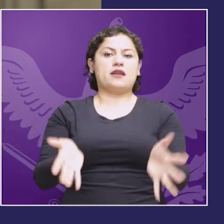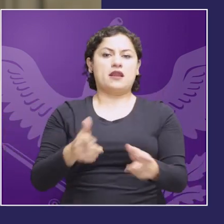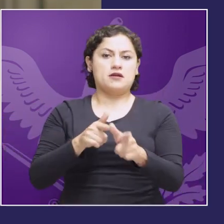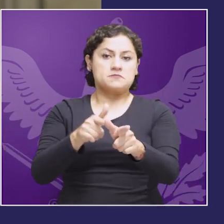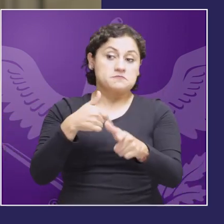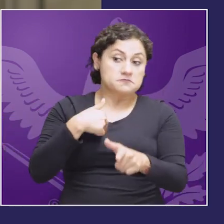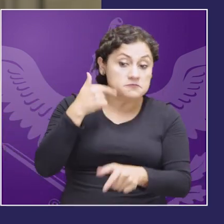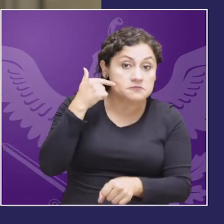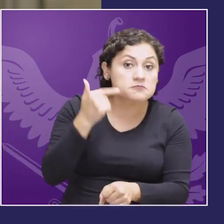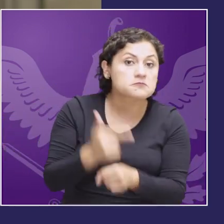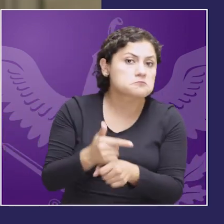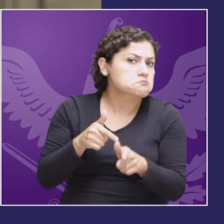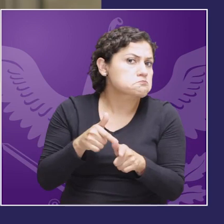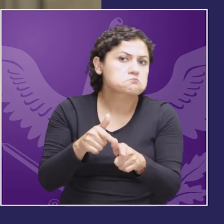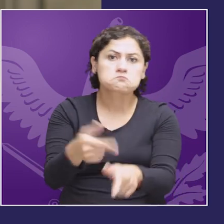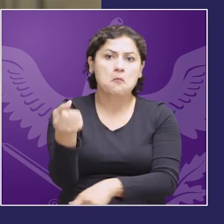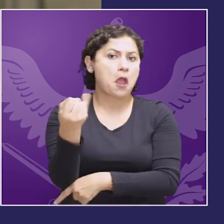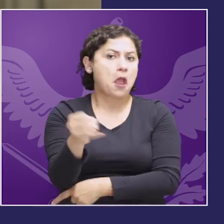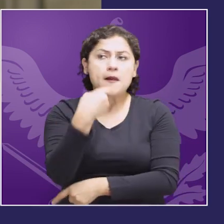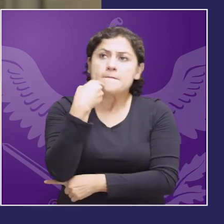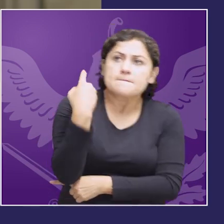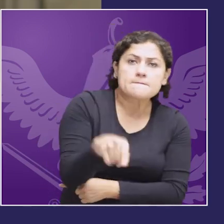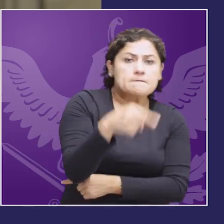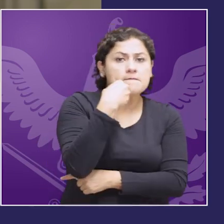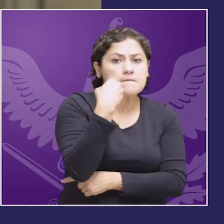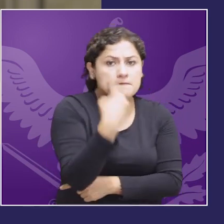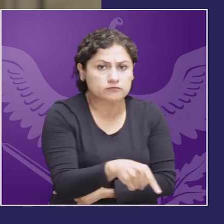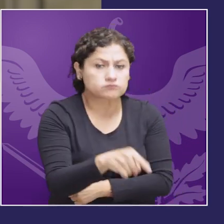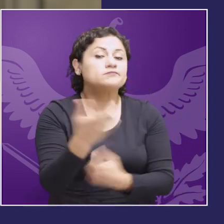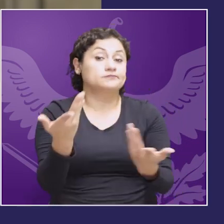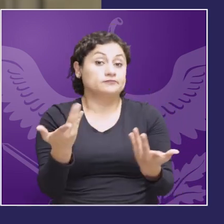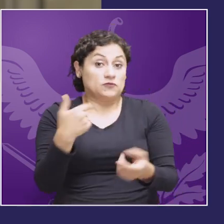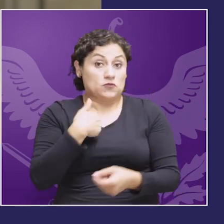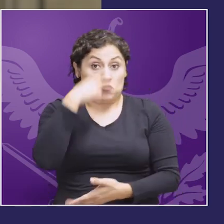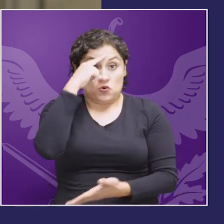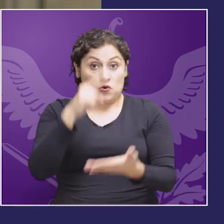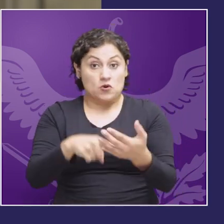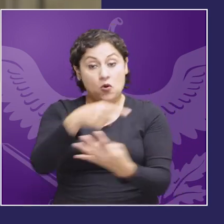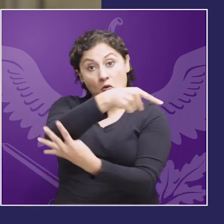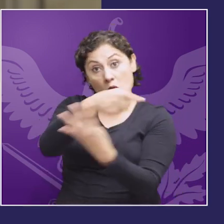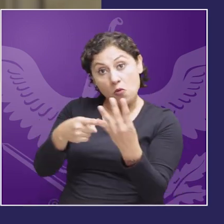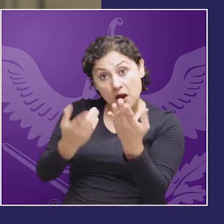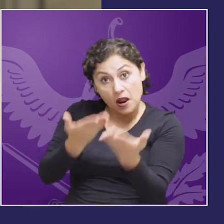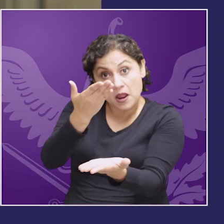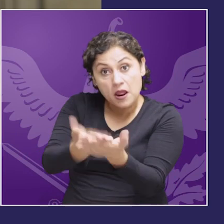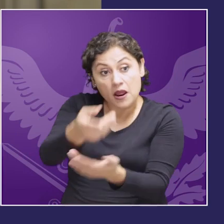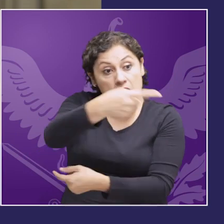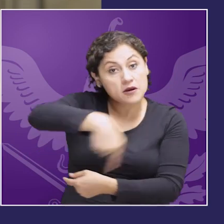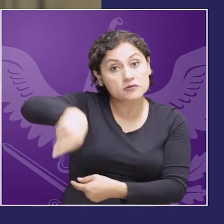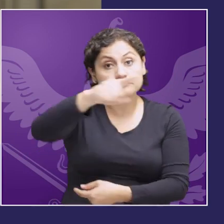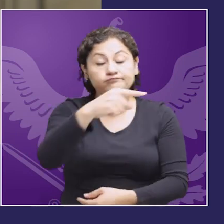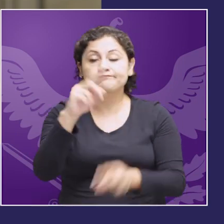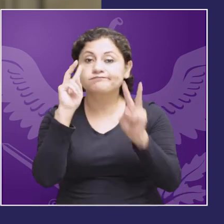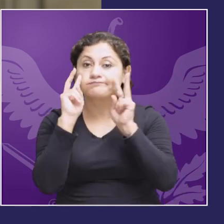una impresión que yo tengo. Entonces yo dejo lanzadas inicialmente estas 4 ideas que quiero que retengan, que me parece que son centrales y que son como